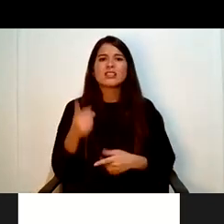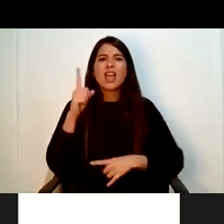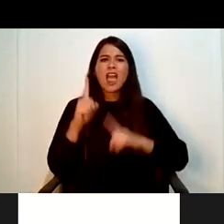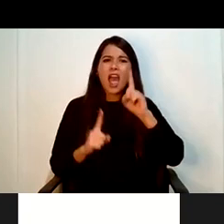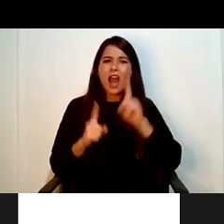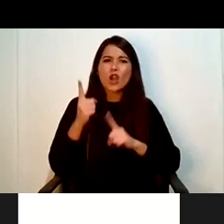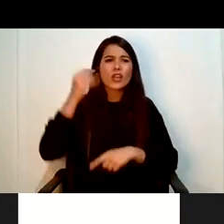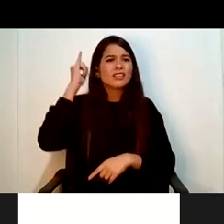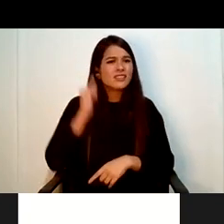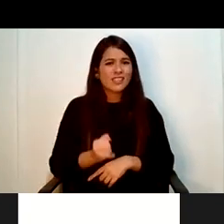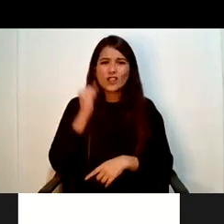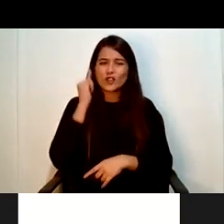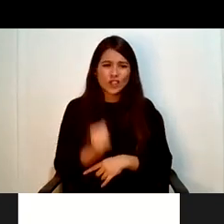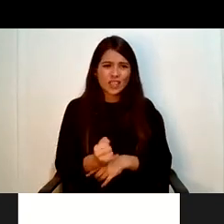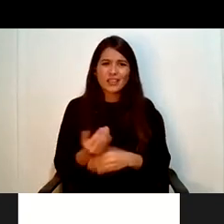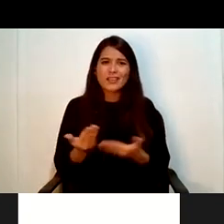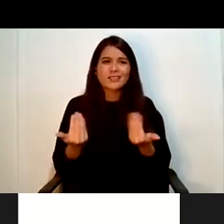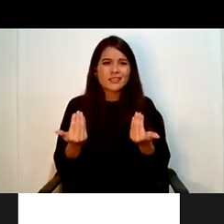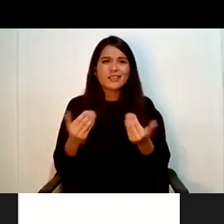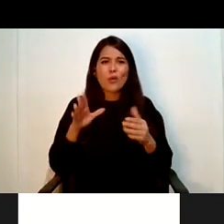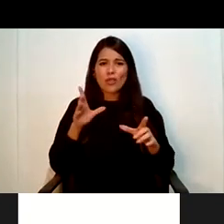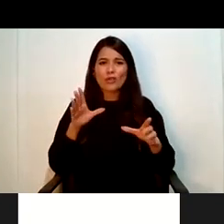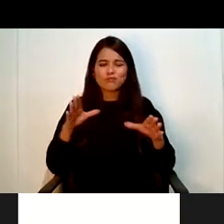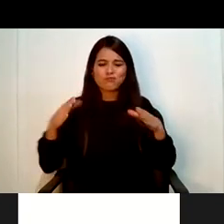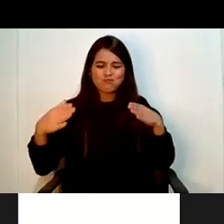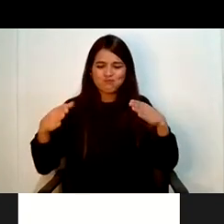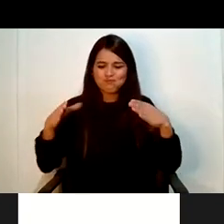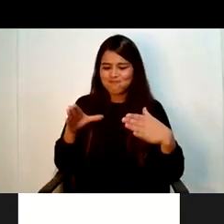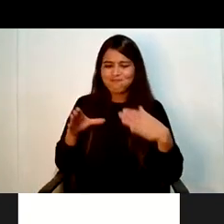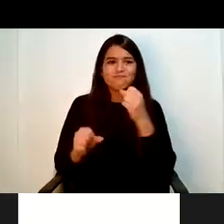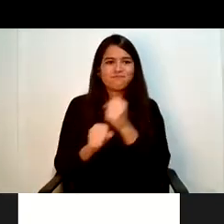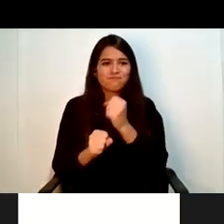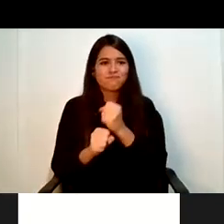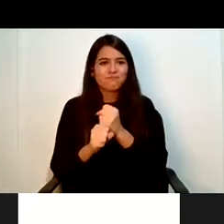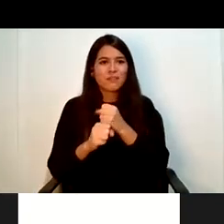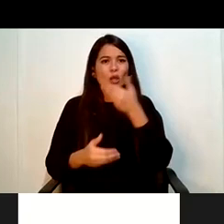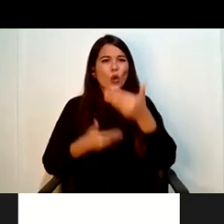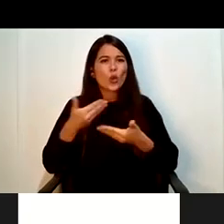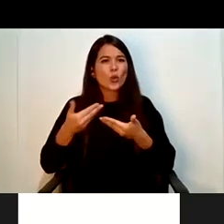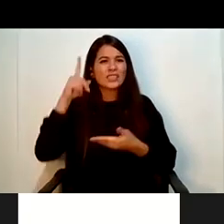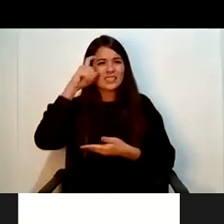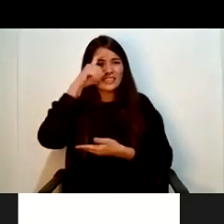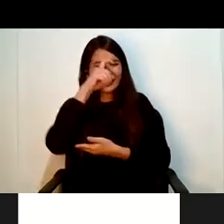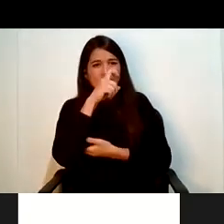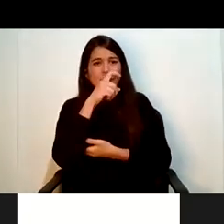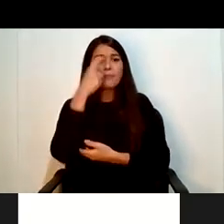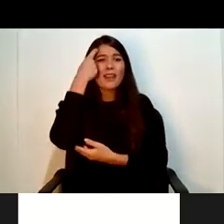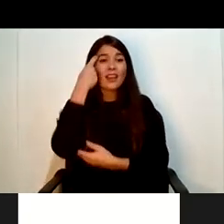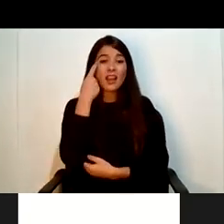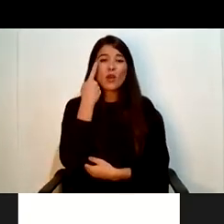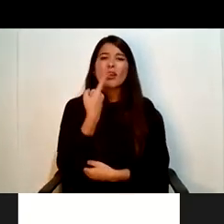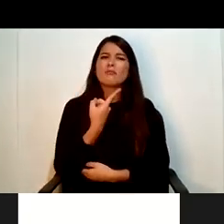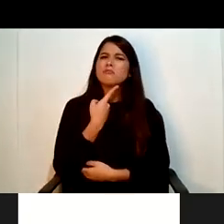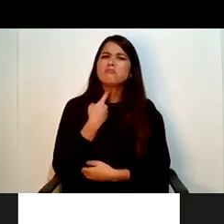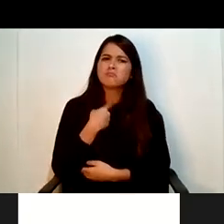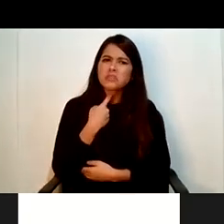sí o sí hay que considerar al momento del abordaje de las conductas problemáticas, y creo que es muy interesante poder